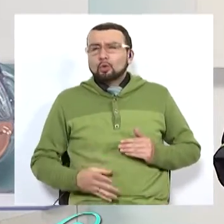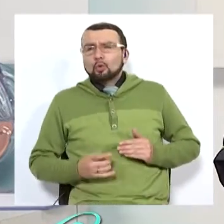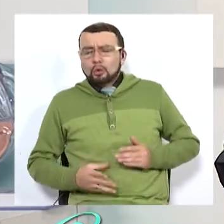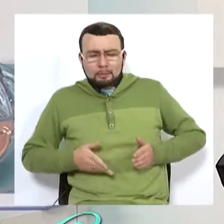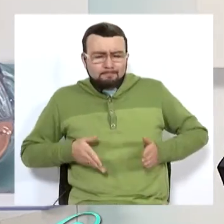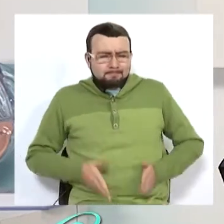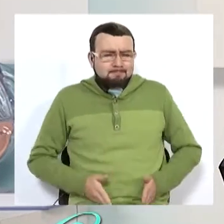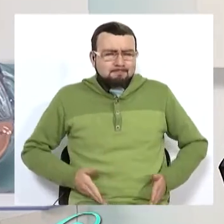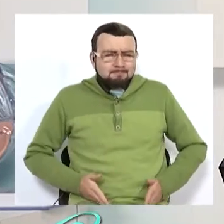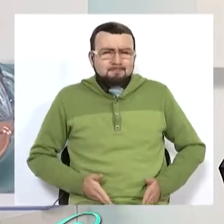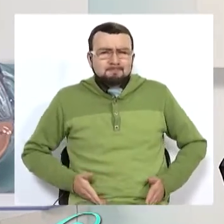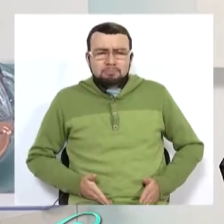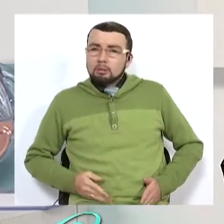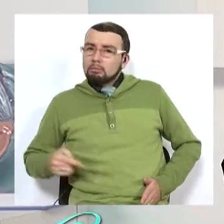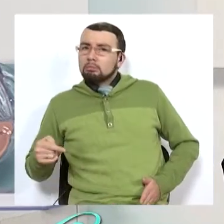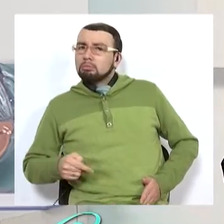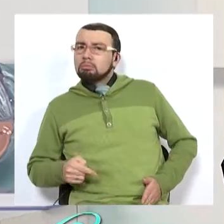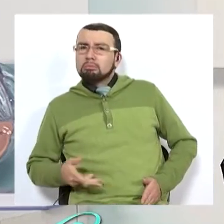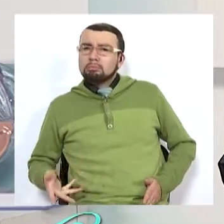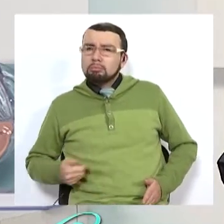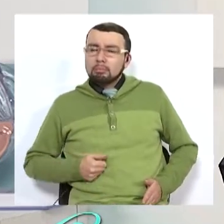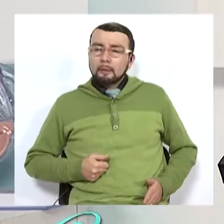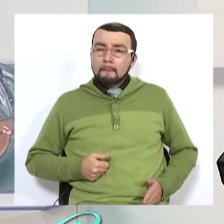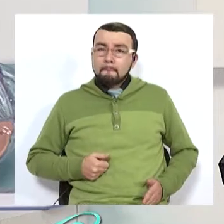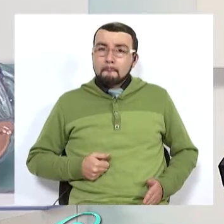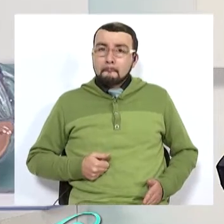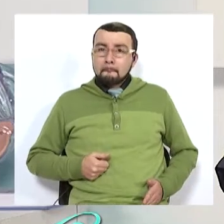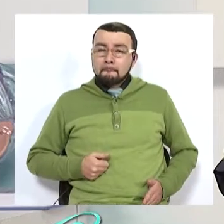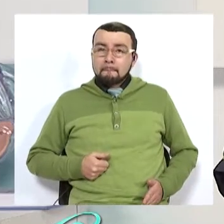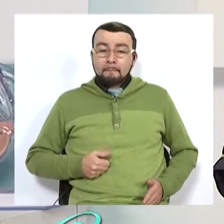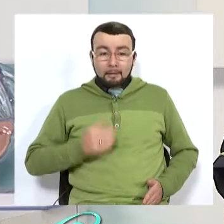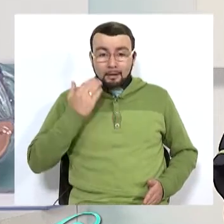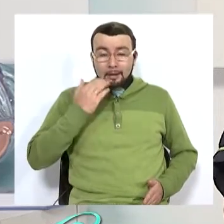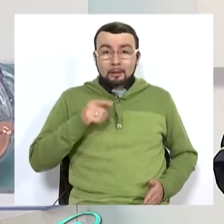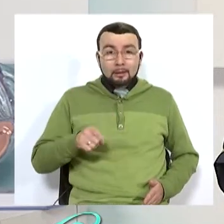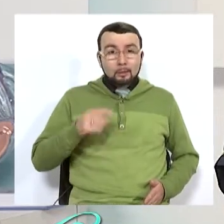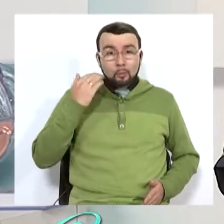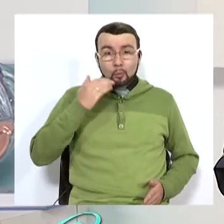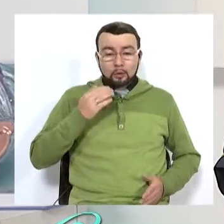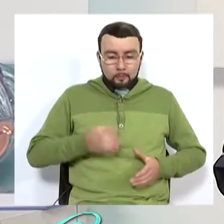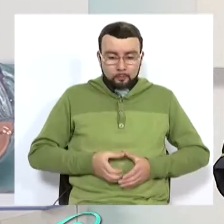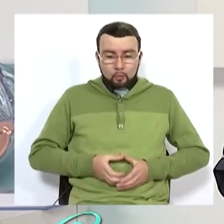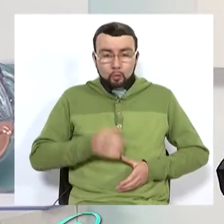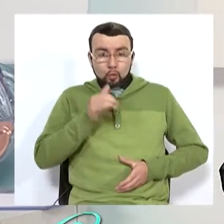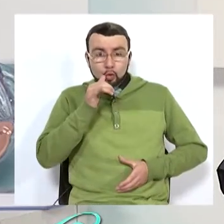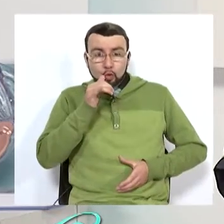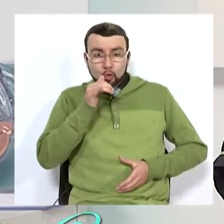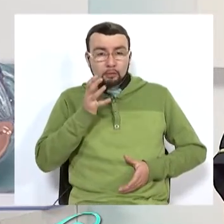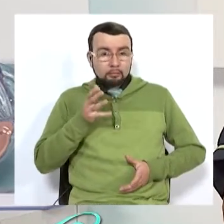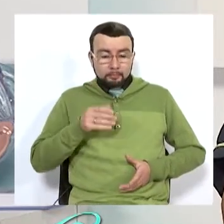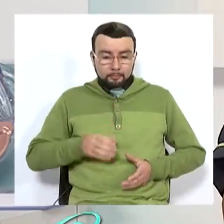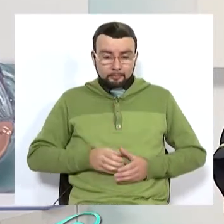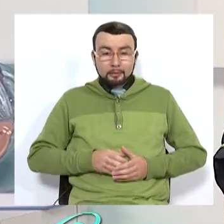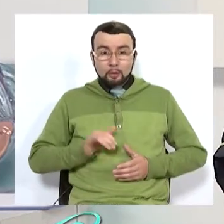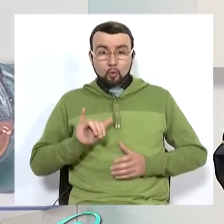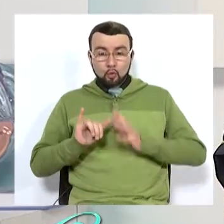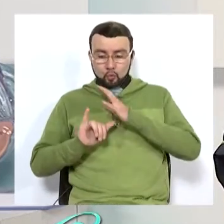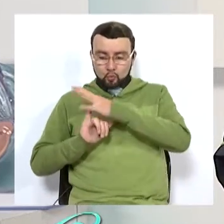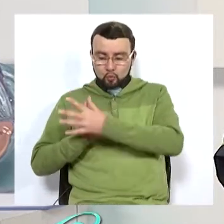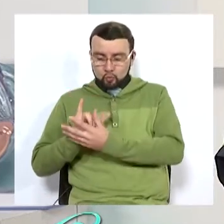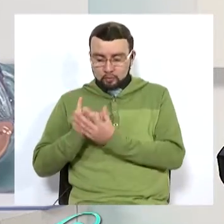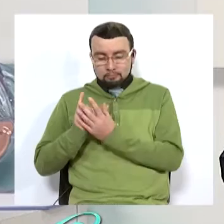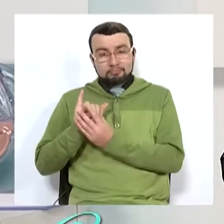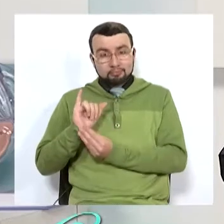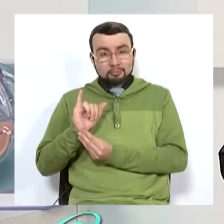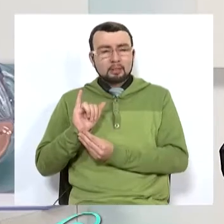también encontramos varias estructuras. Encontramos, en el caso de la mujer, vejiga, encontramos útero y encontramos